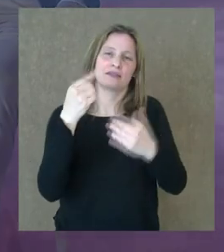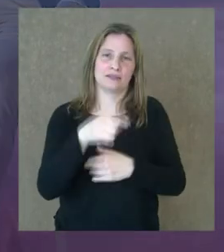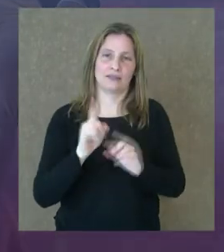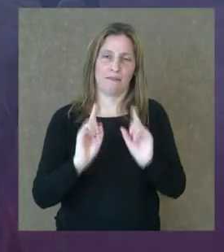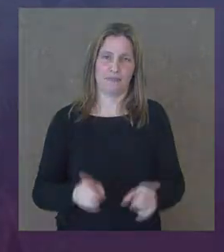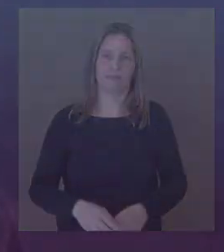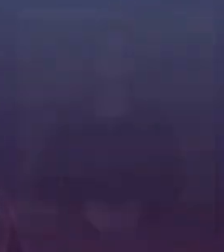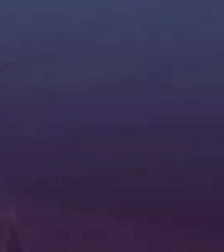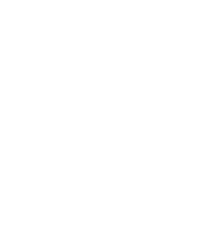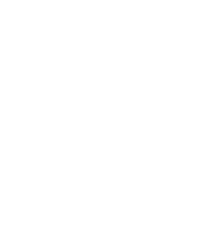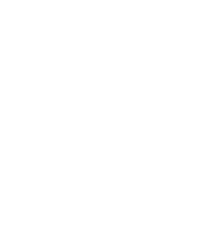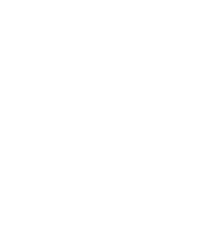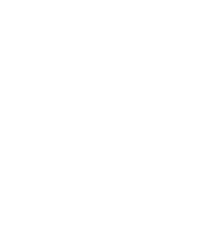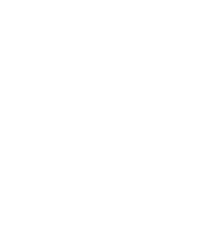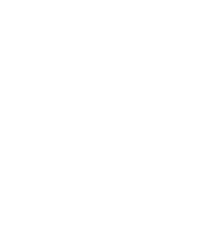gracias a ti